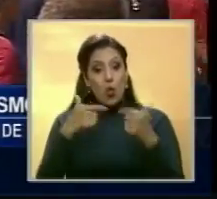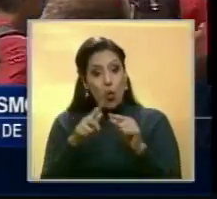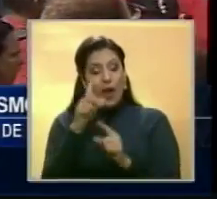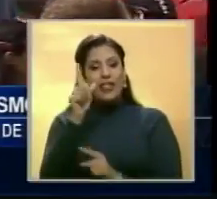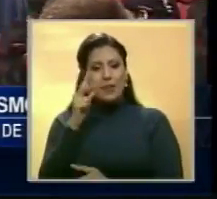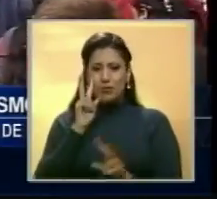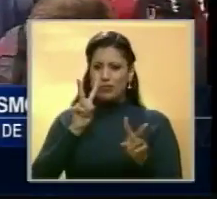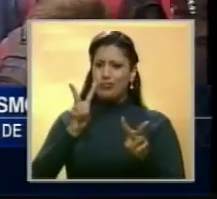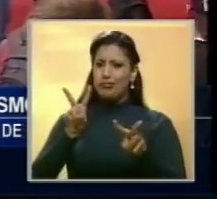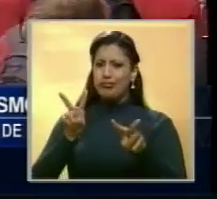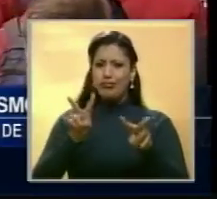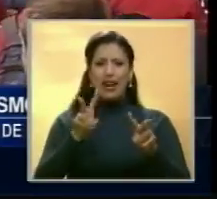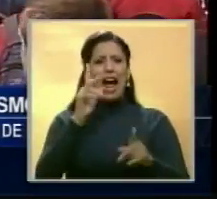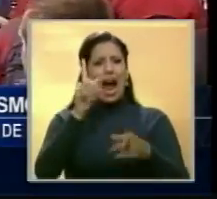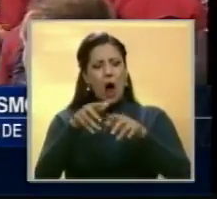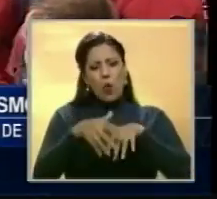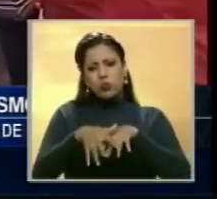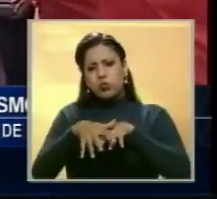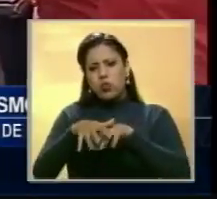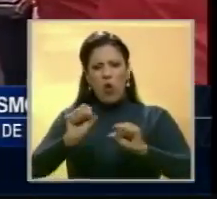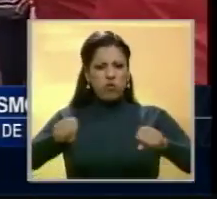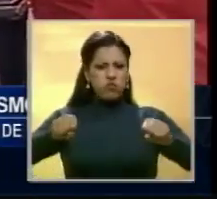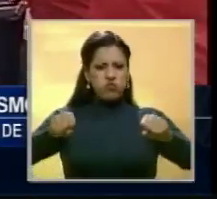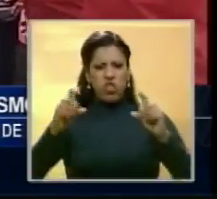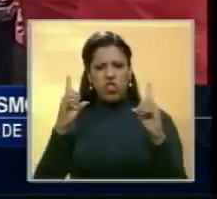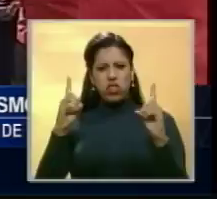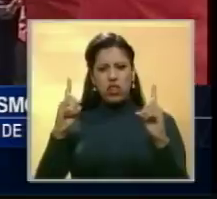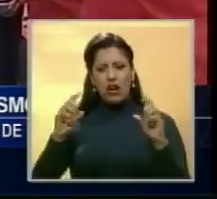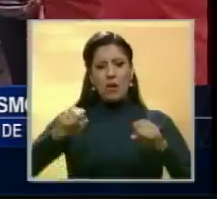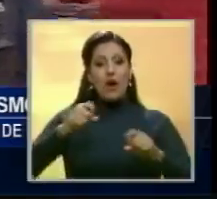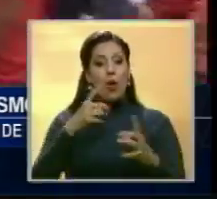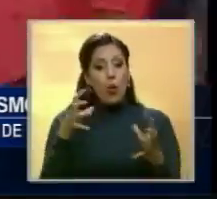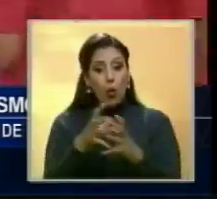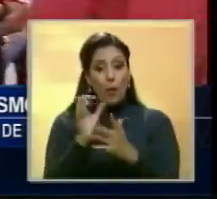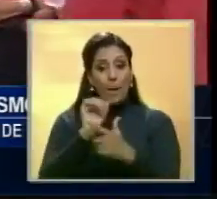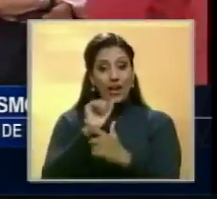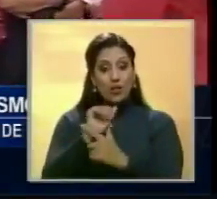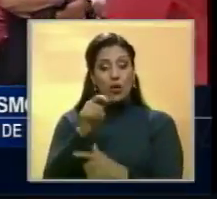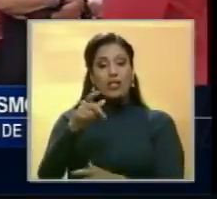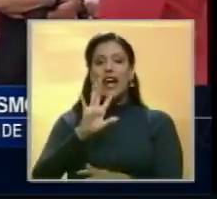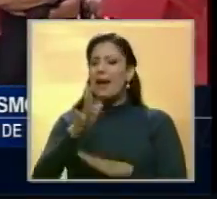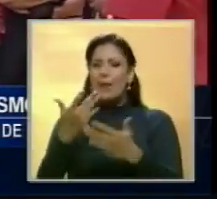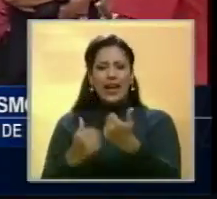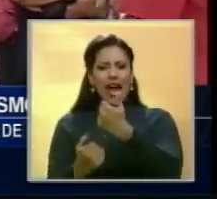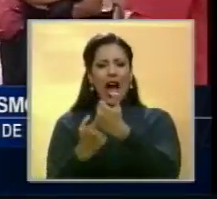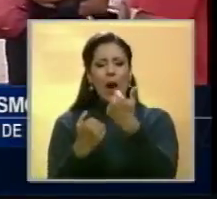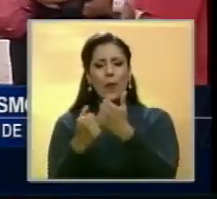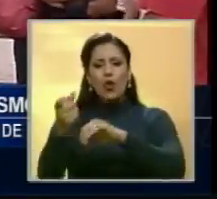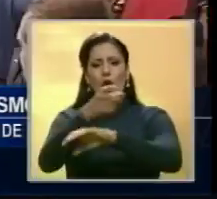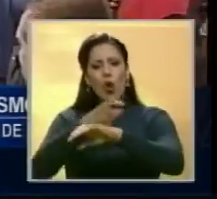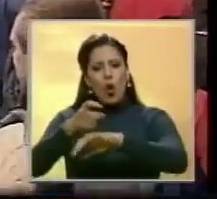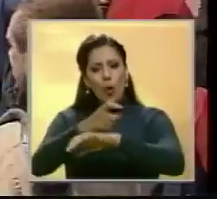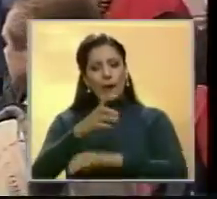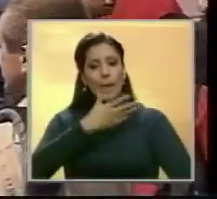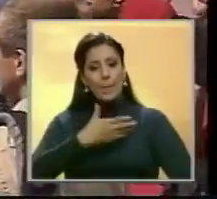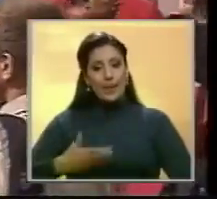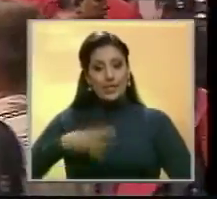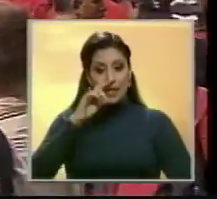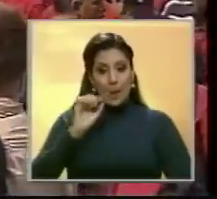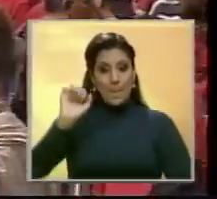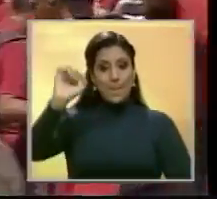también pudo observarse una caravana de motorizados. Esta manifestación es en respaldo al gobierno del